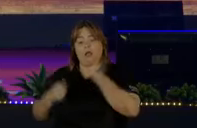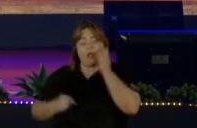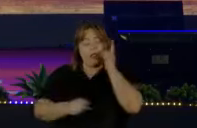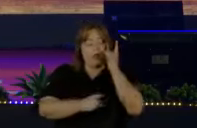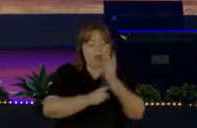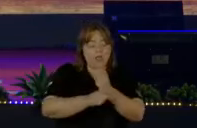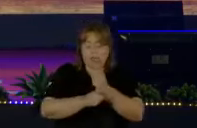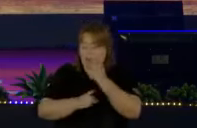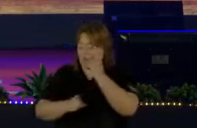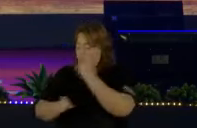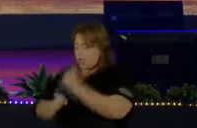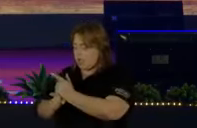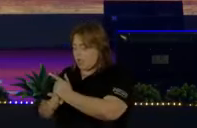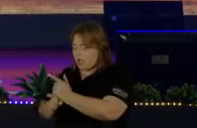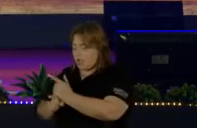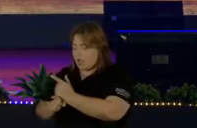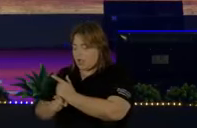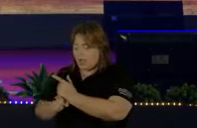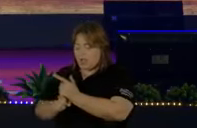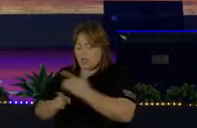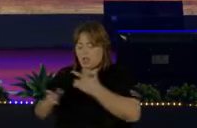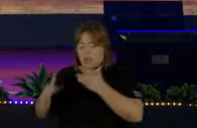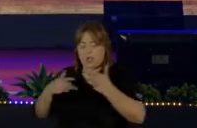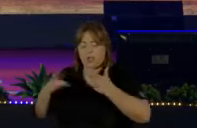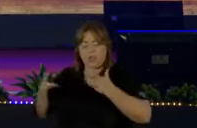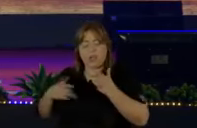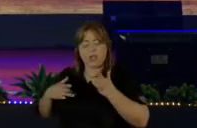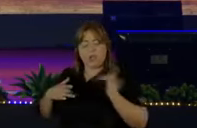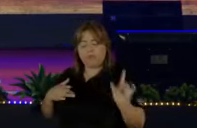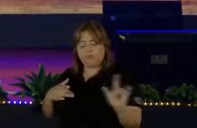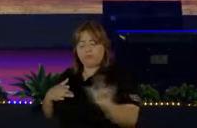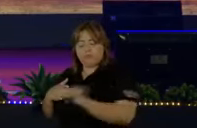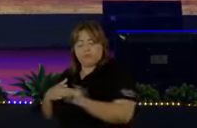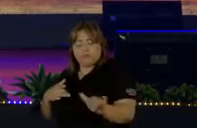que sentían y amaban lo mismo que ellos.